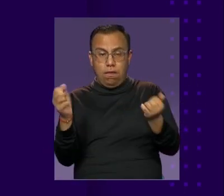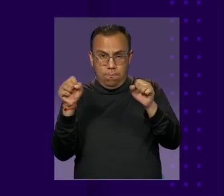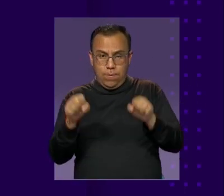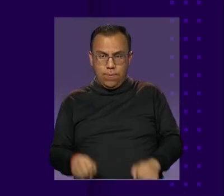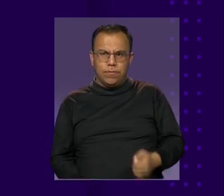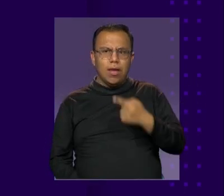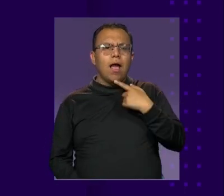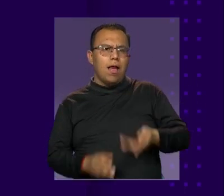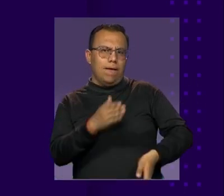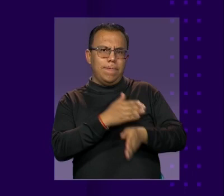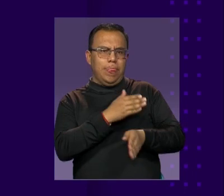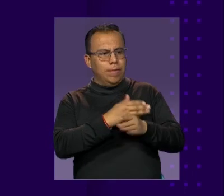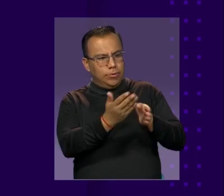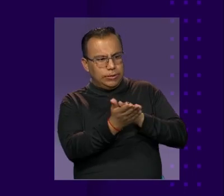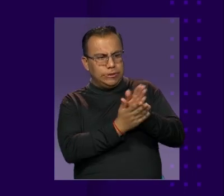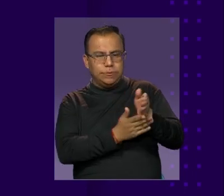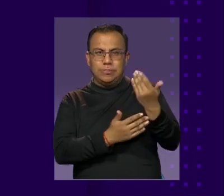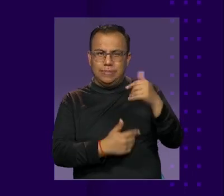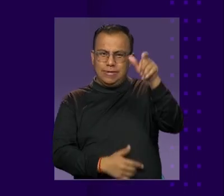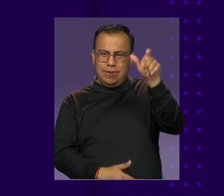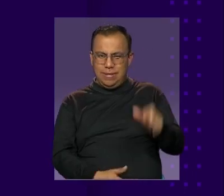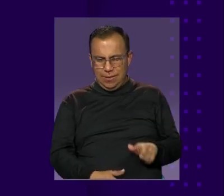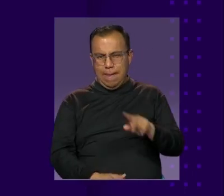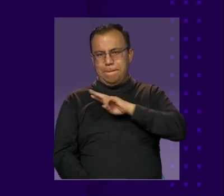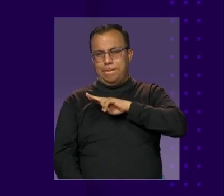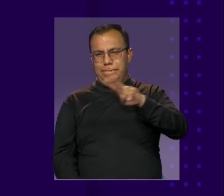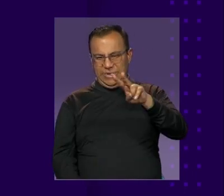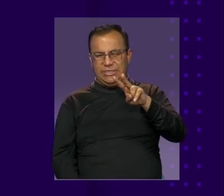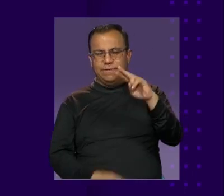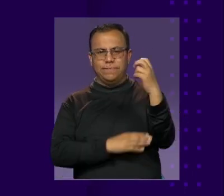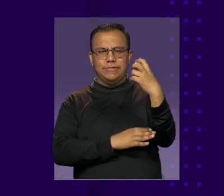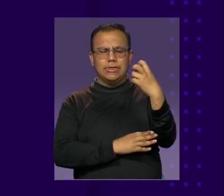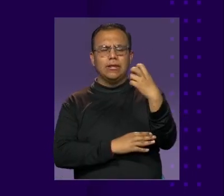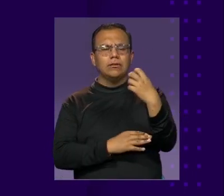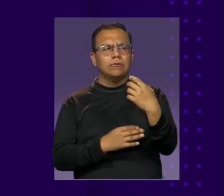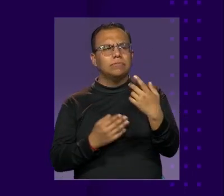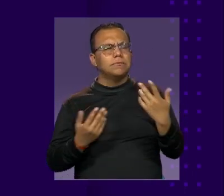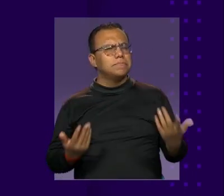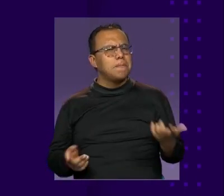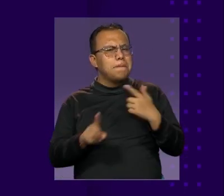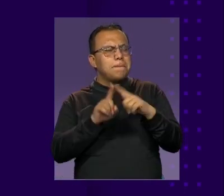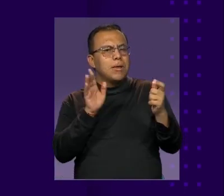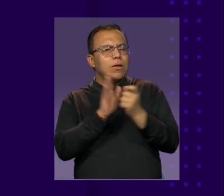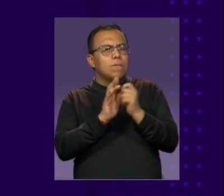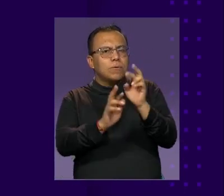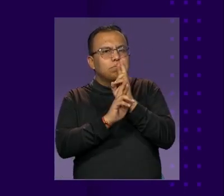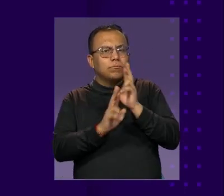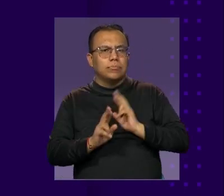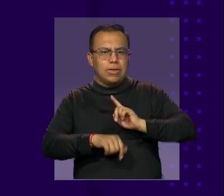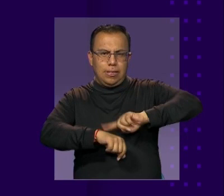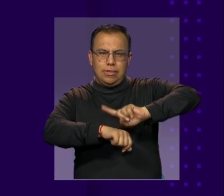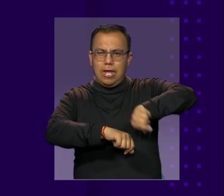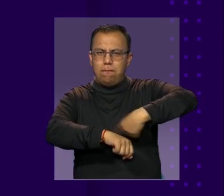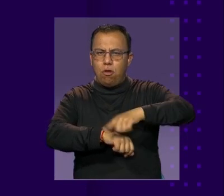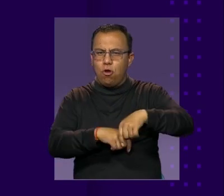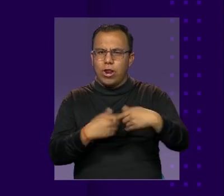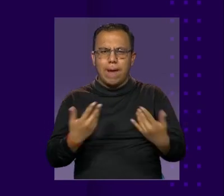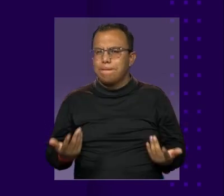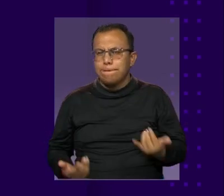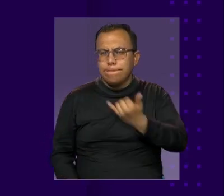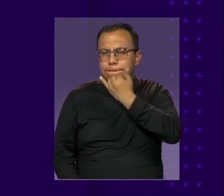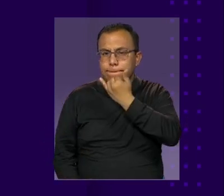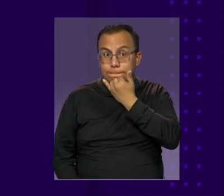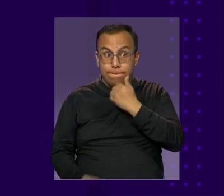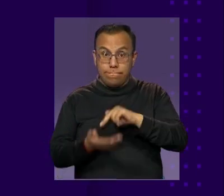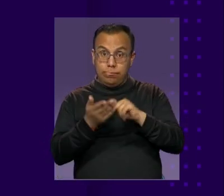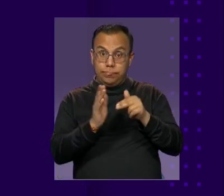es decir, que siga la interinidad de la vicefiscal, que actualmente es fiscal Marta Mancera. Pero, ¿qué responde a esta demora? ¿Realmente lo que